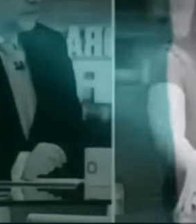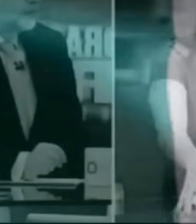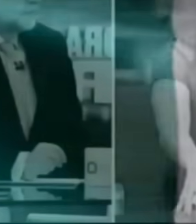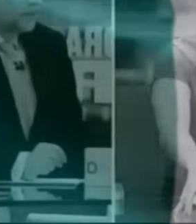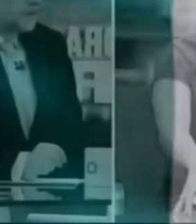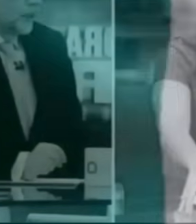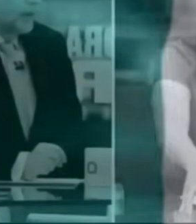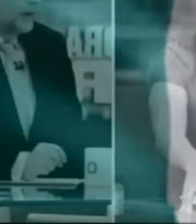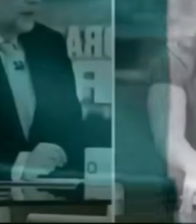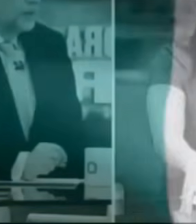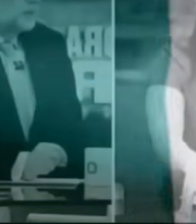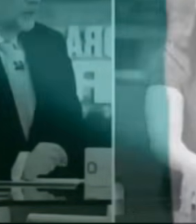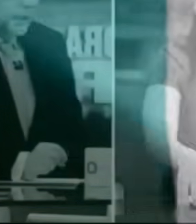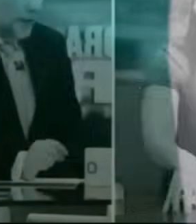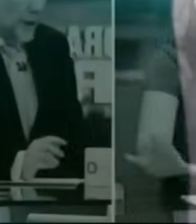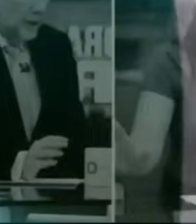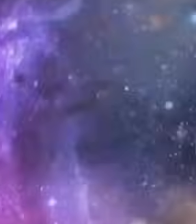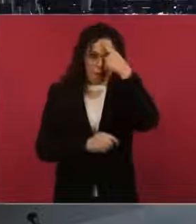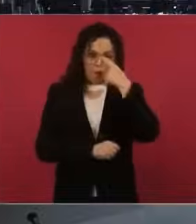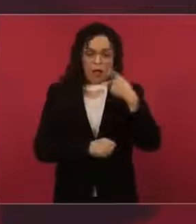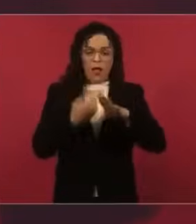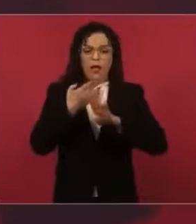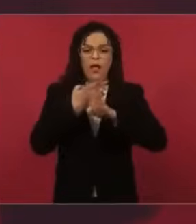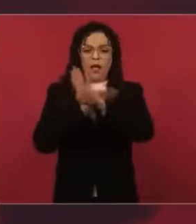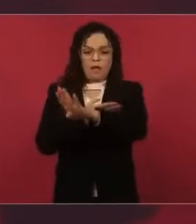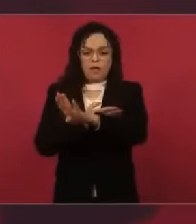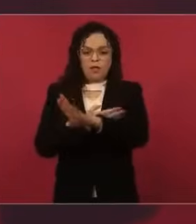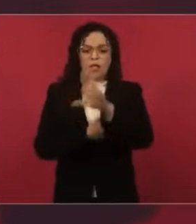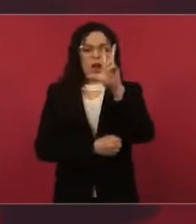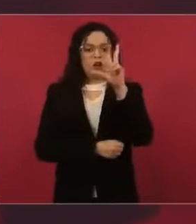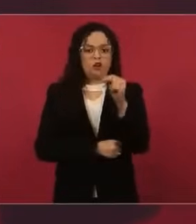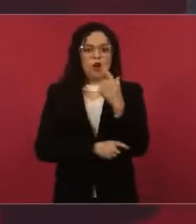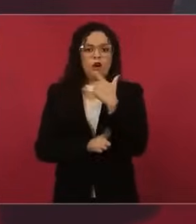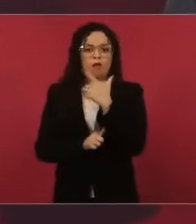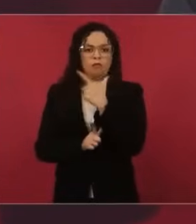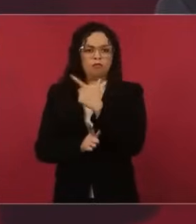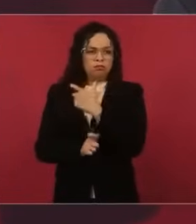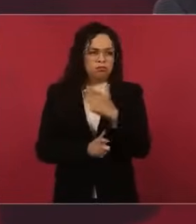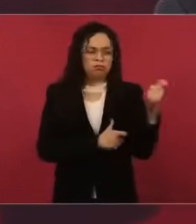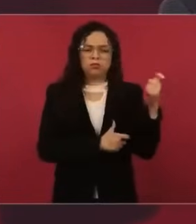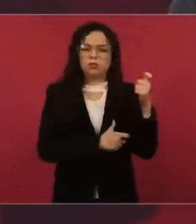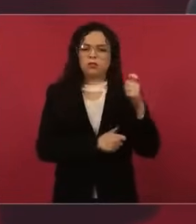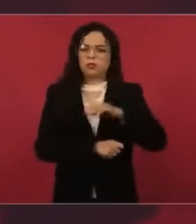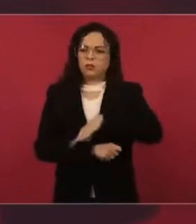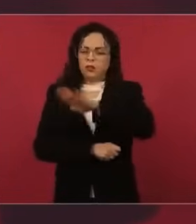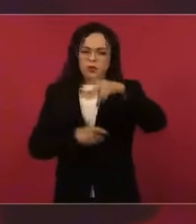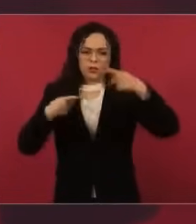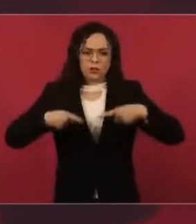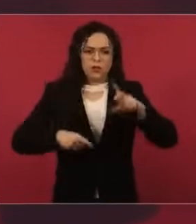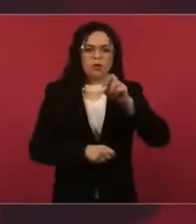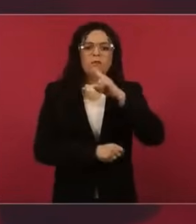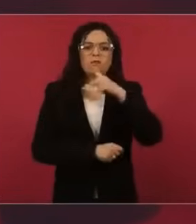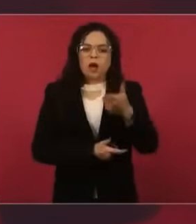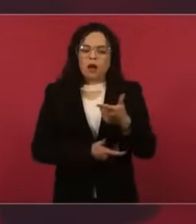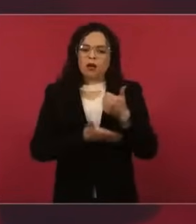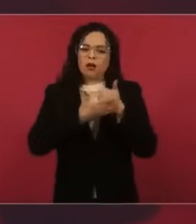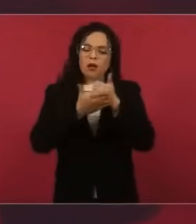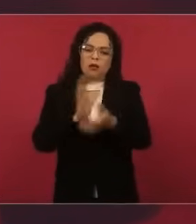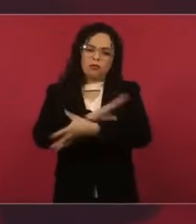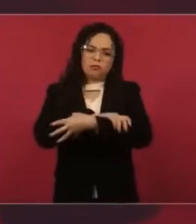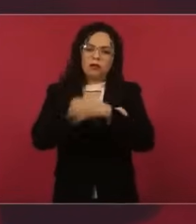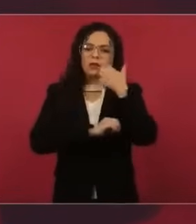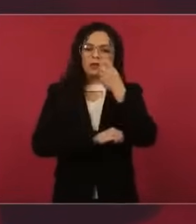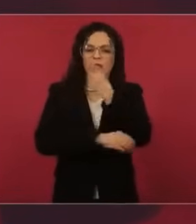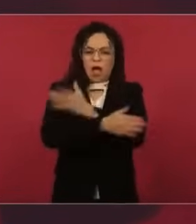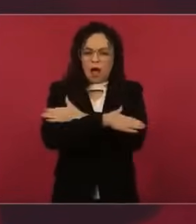no, que le diga cómo le transfirió. No cabe duda. No hay desperdicio en todas las palabras que acaba de decir Violeta. No